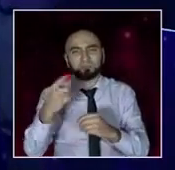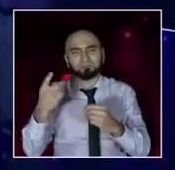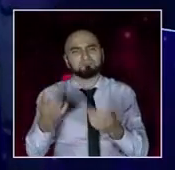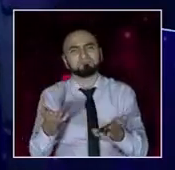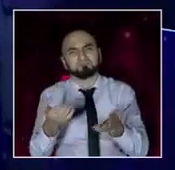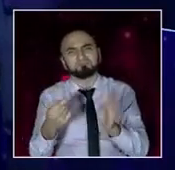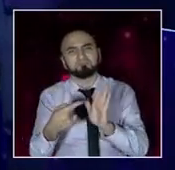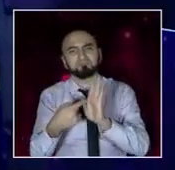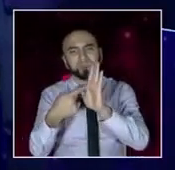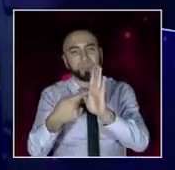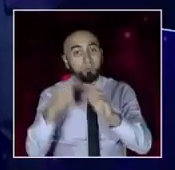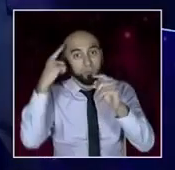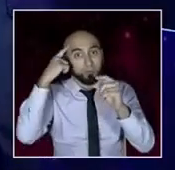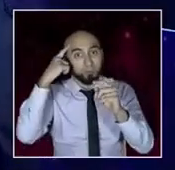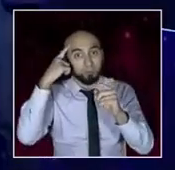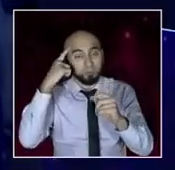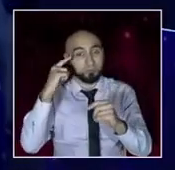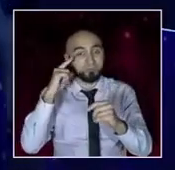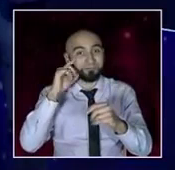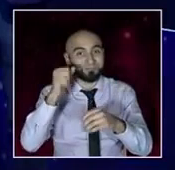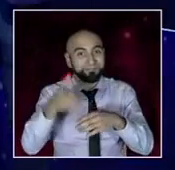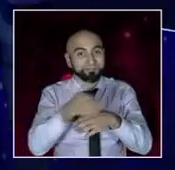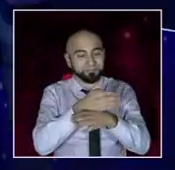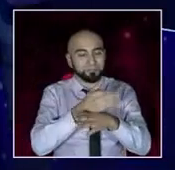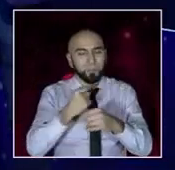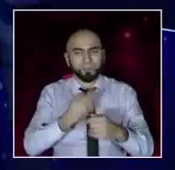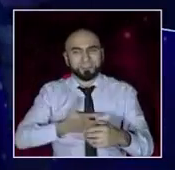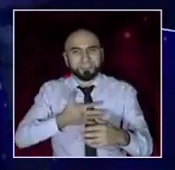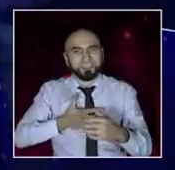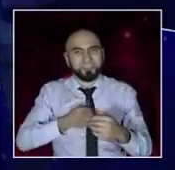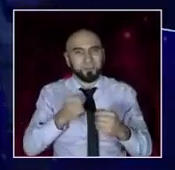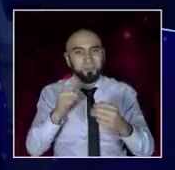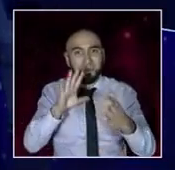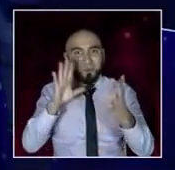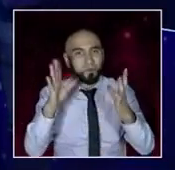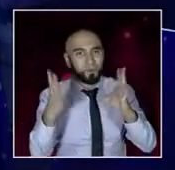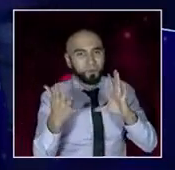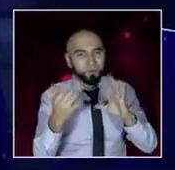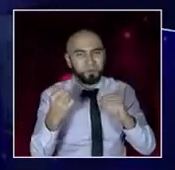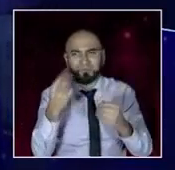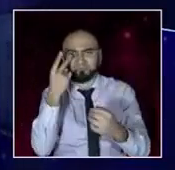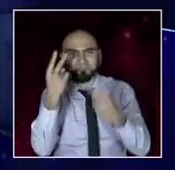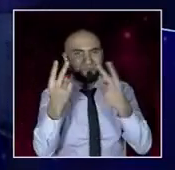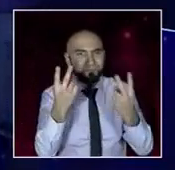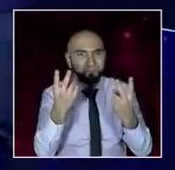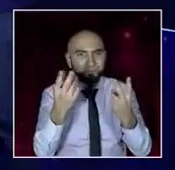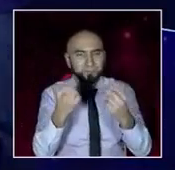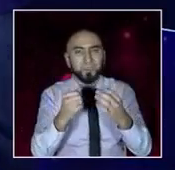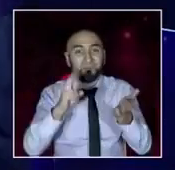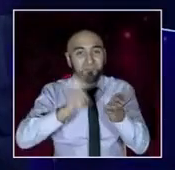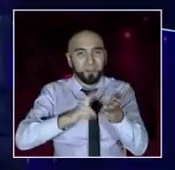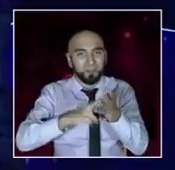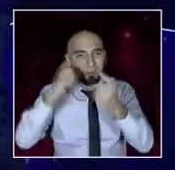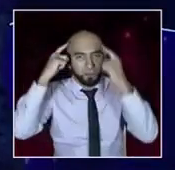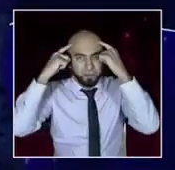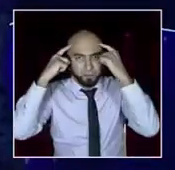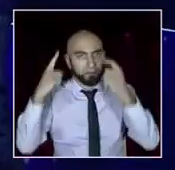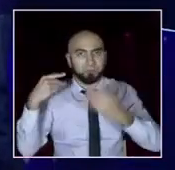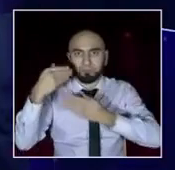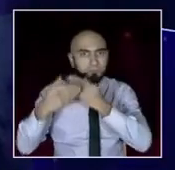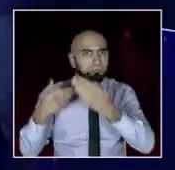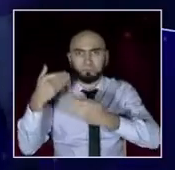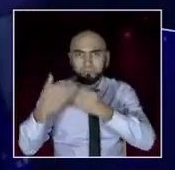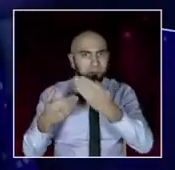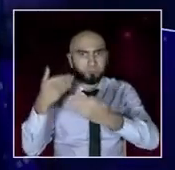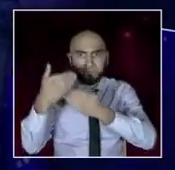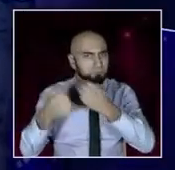era un proceso de leer las señales sensoriales que vienen del mundo, en realidad es una construcción activa mandada por estas